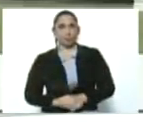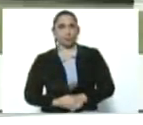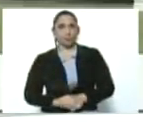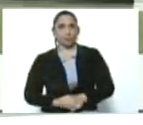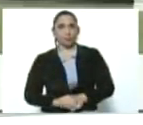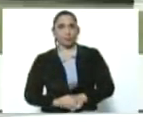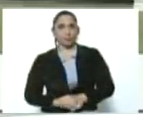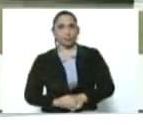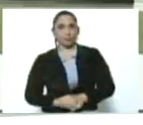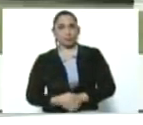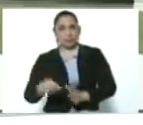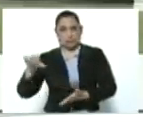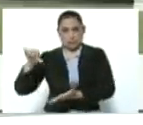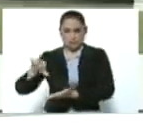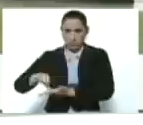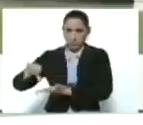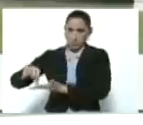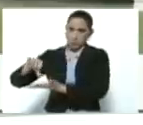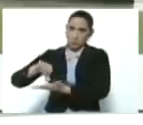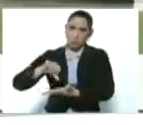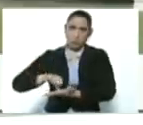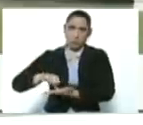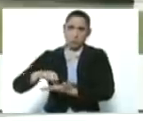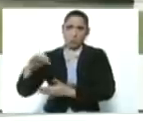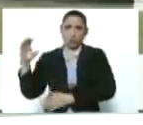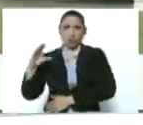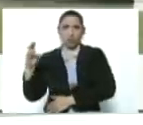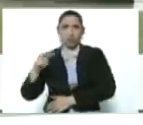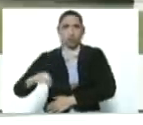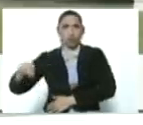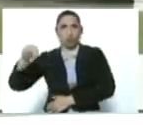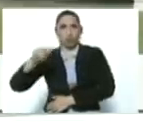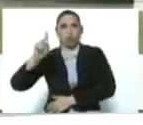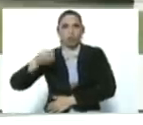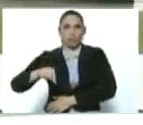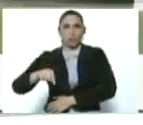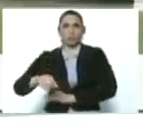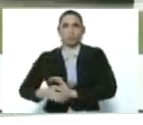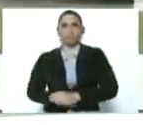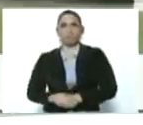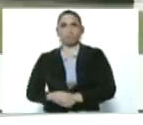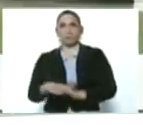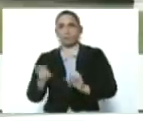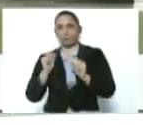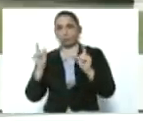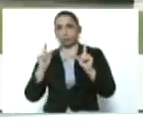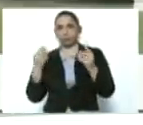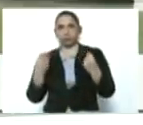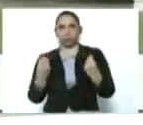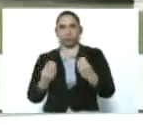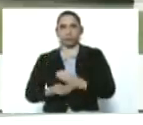cali y medellín bogotá el norte de santander bucaramanga cúcuta impresionante